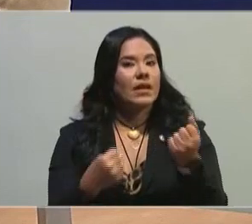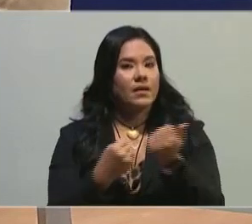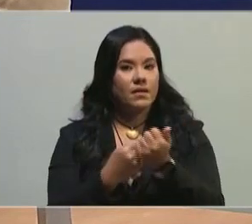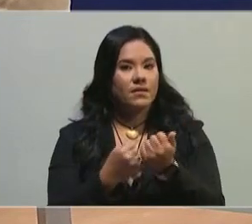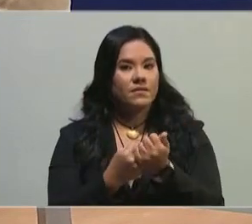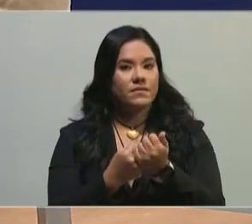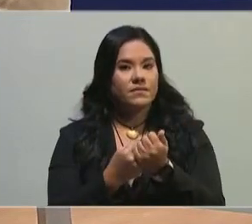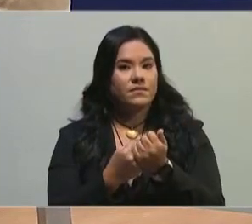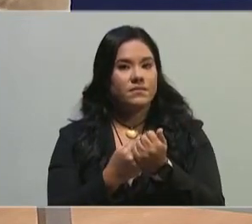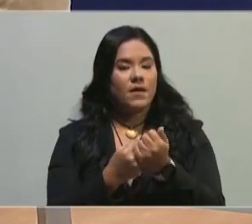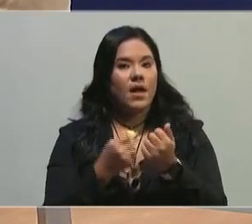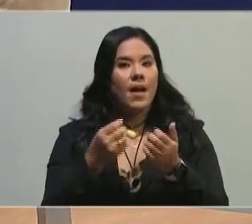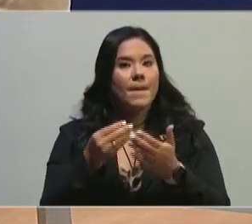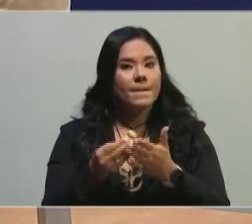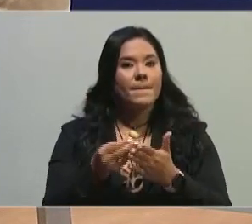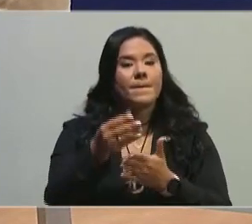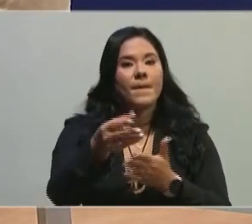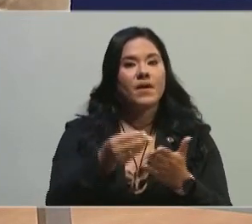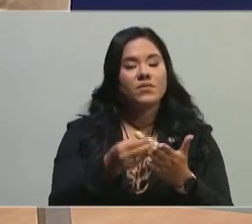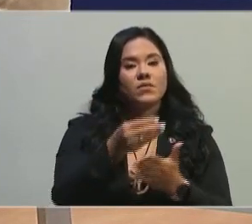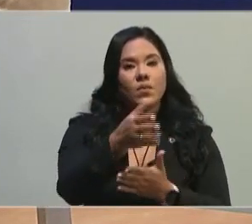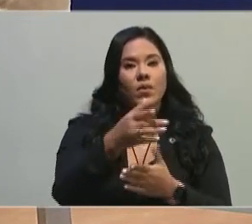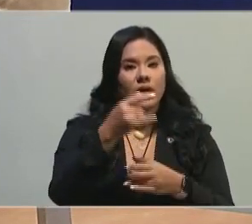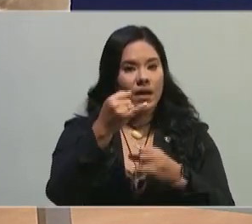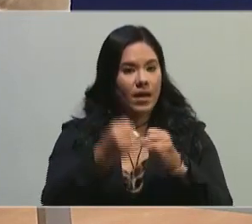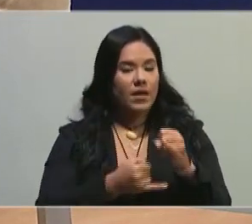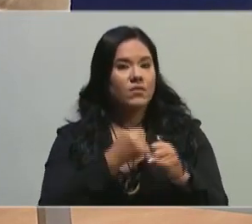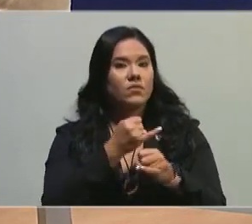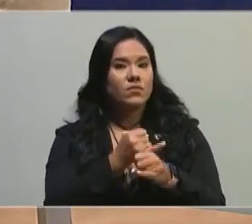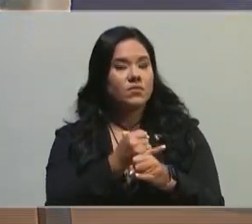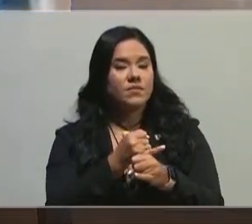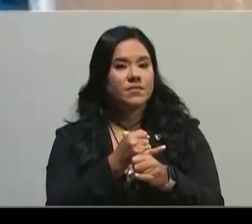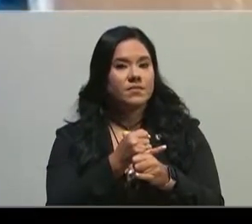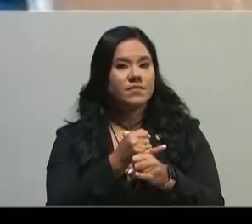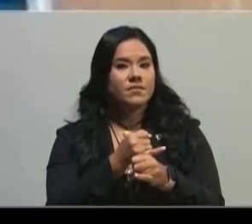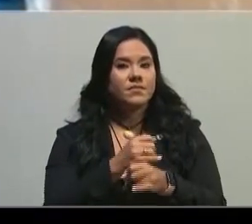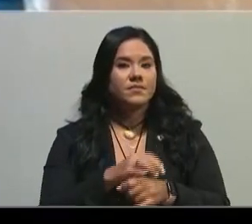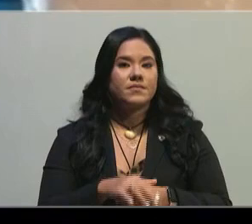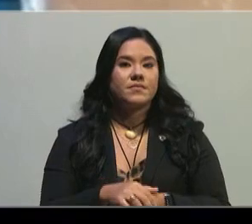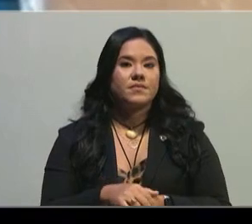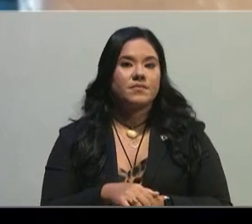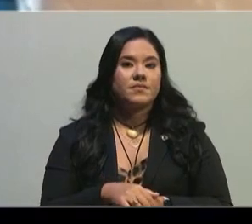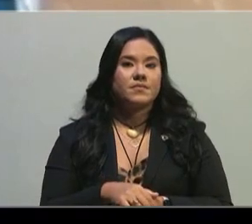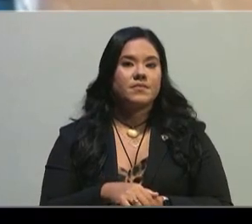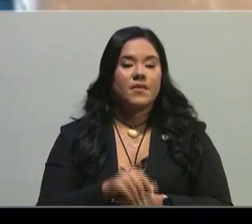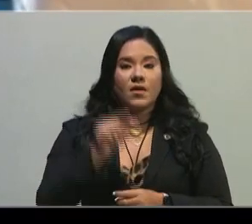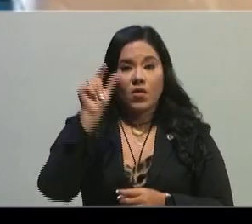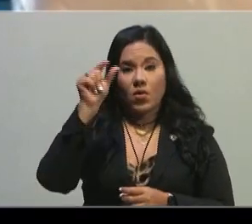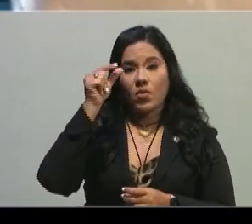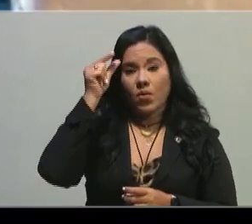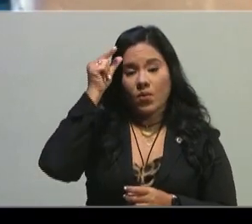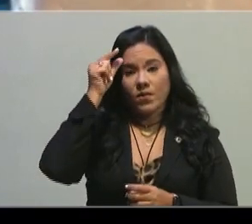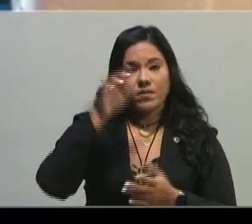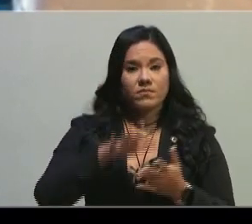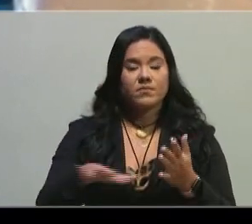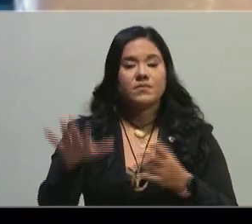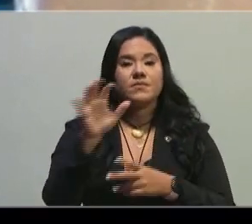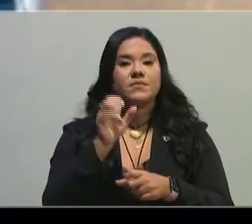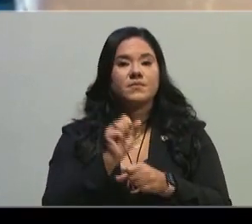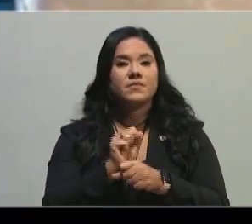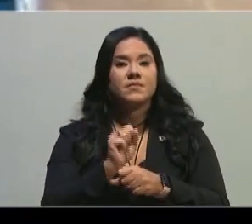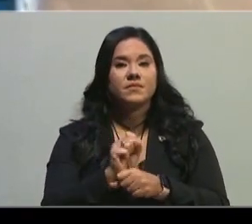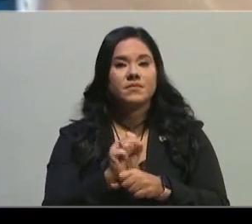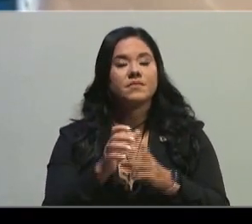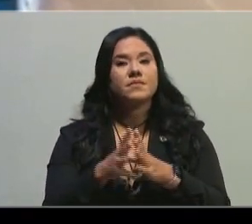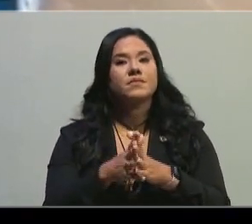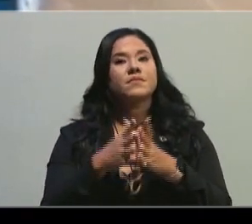vas al presupuesto Te darás cuenta que esta institución es una de las más pequeñas Sí claro del gobierno sin embargo es una de una de las